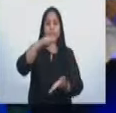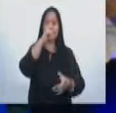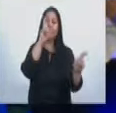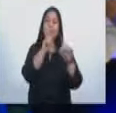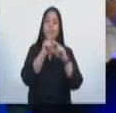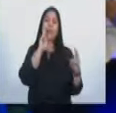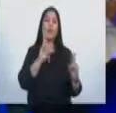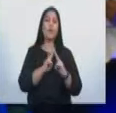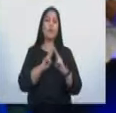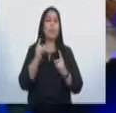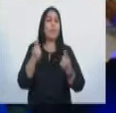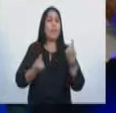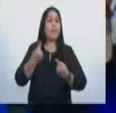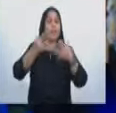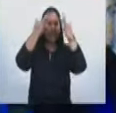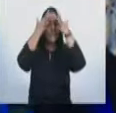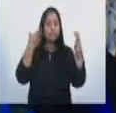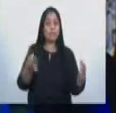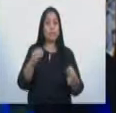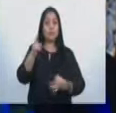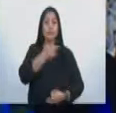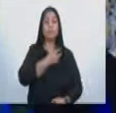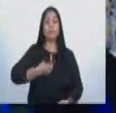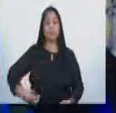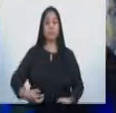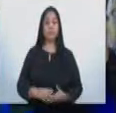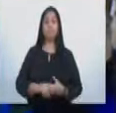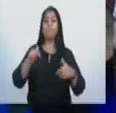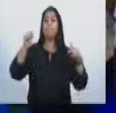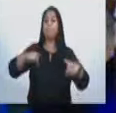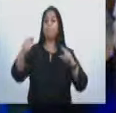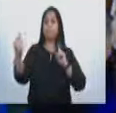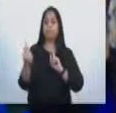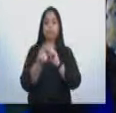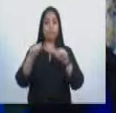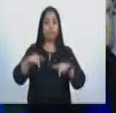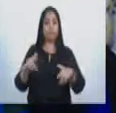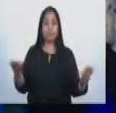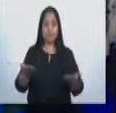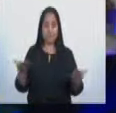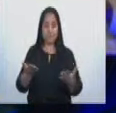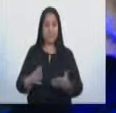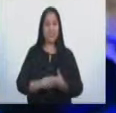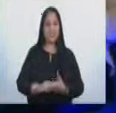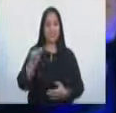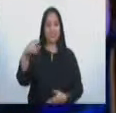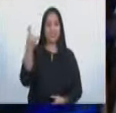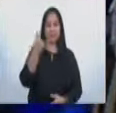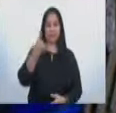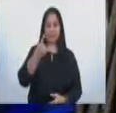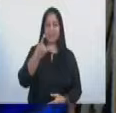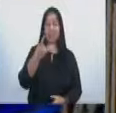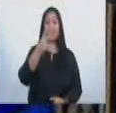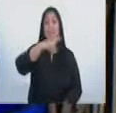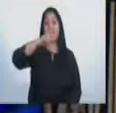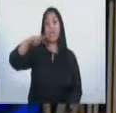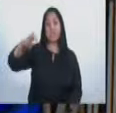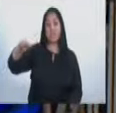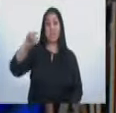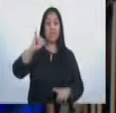Cuáles son las decisiones del presidente este encuentro se está llevando a cabo en la Universidad del valle